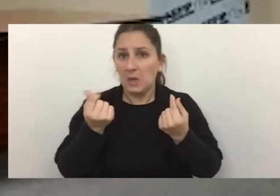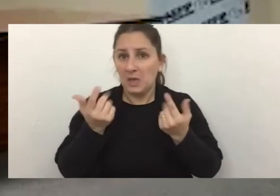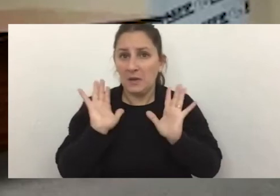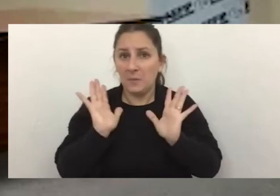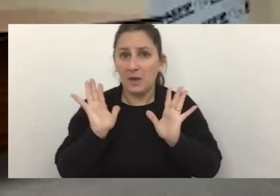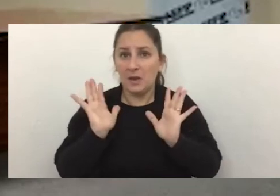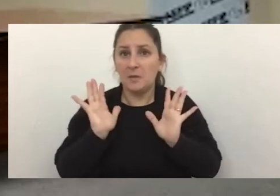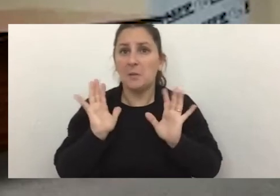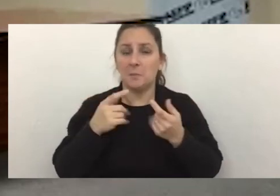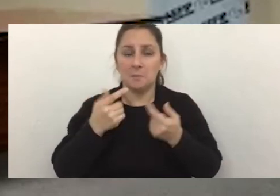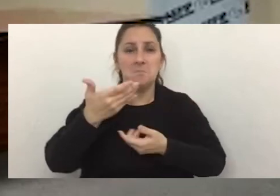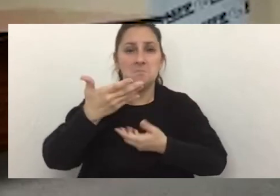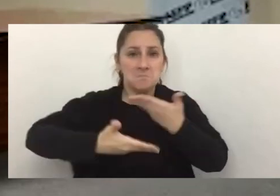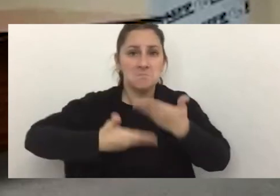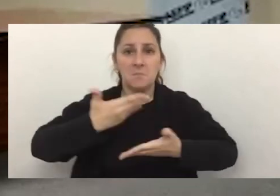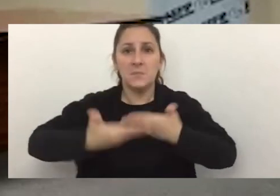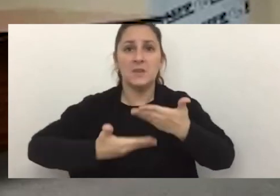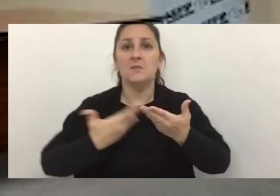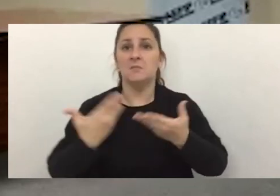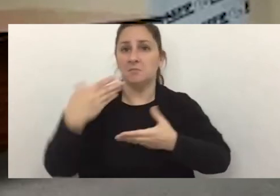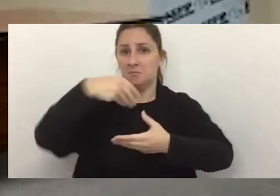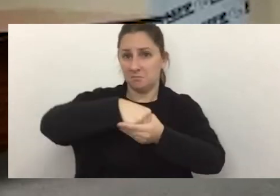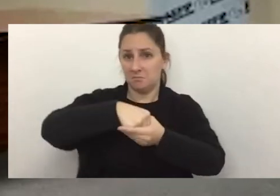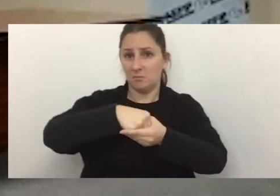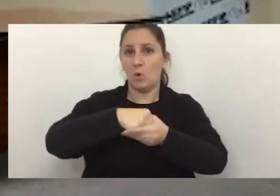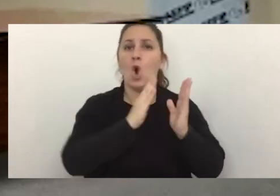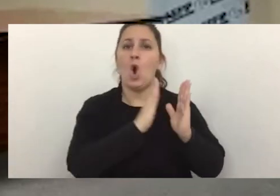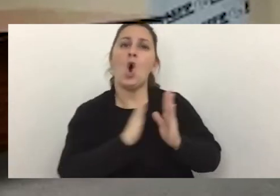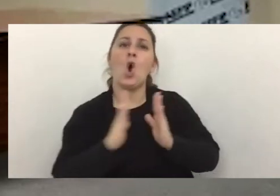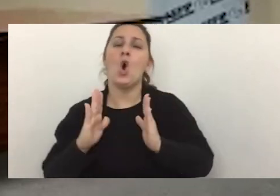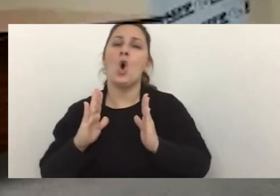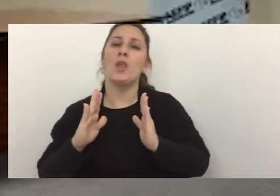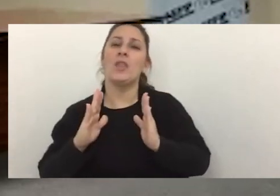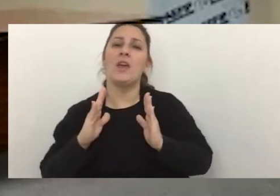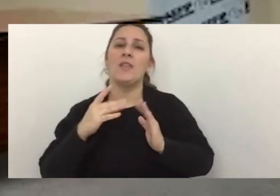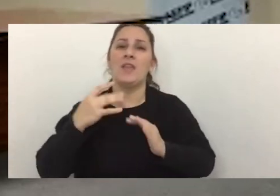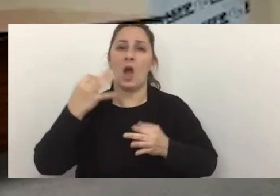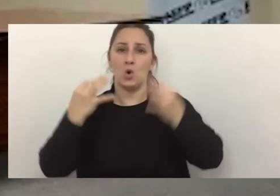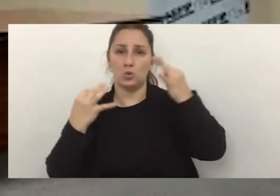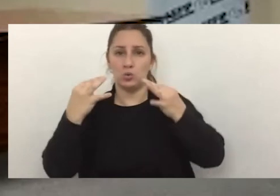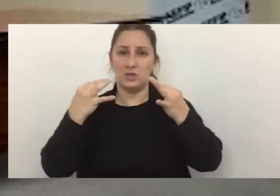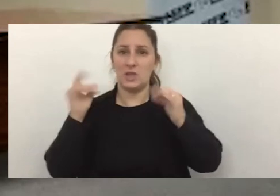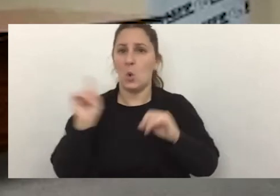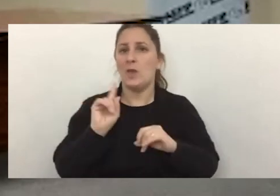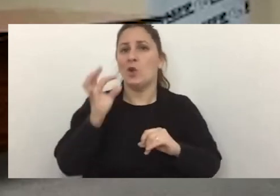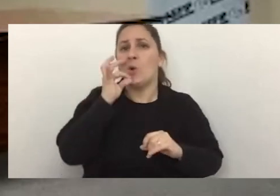lícita, está dentro del ordenamiento jurídico y no como se le ocurre al empresario.